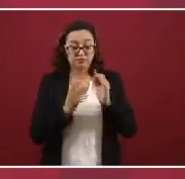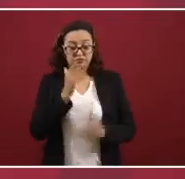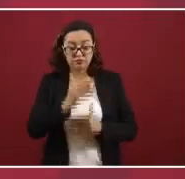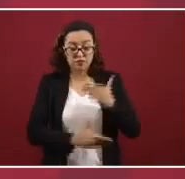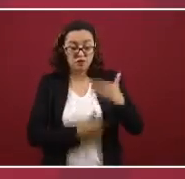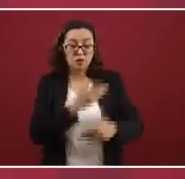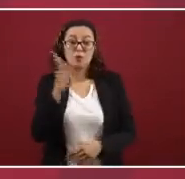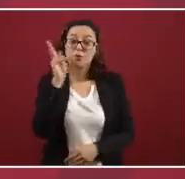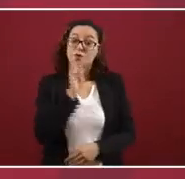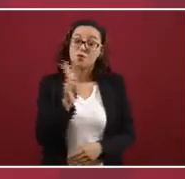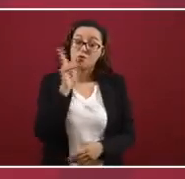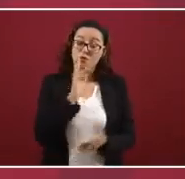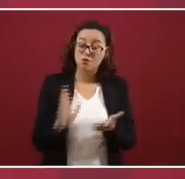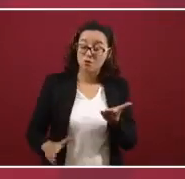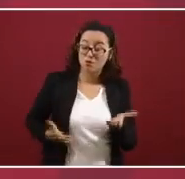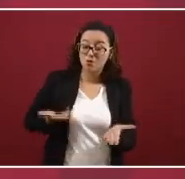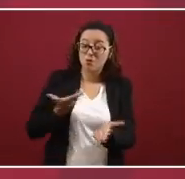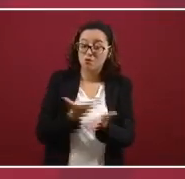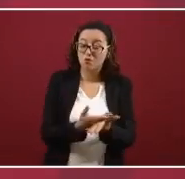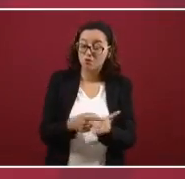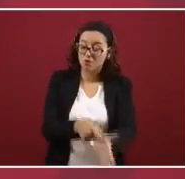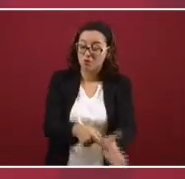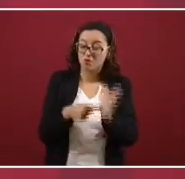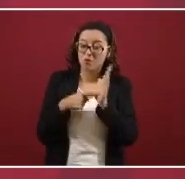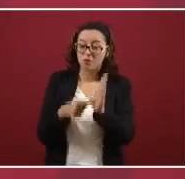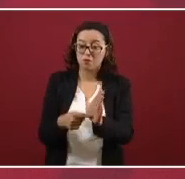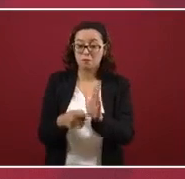demuestra de que hay